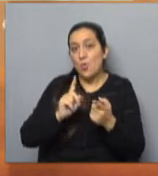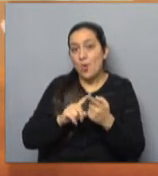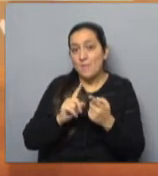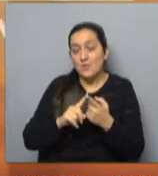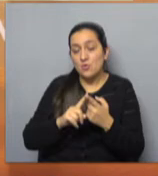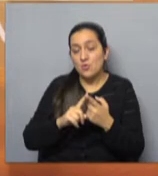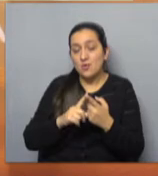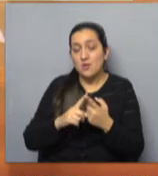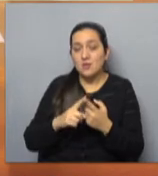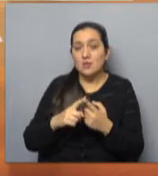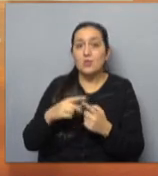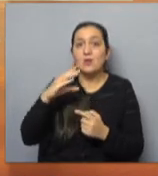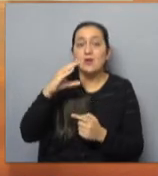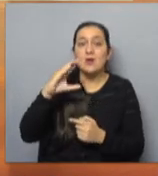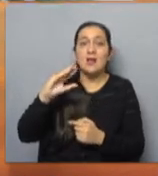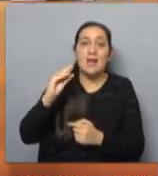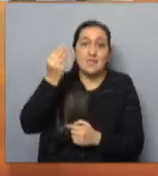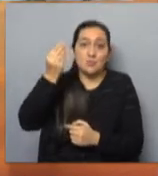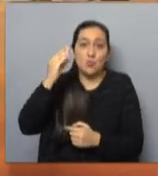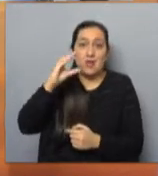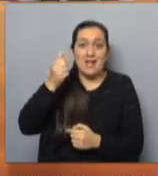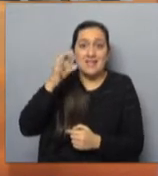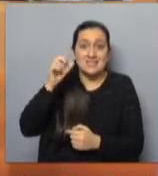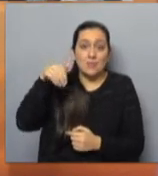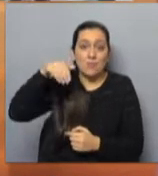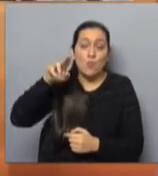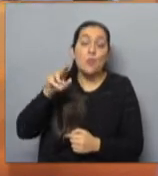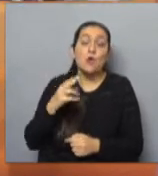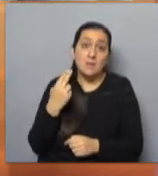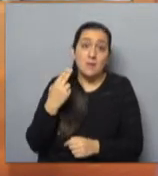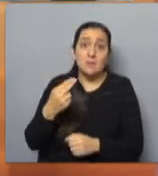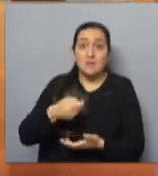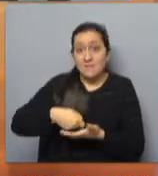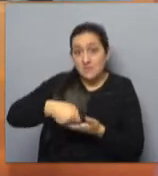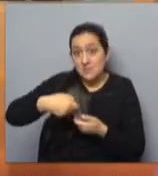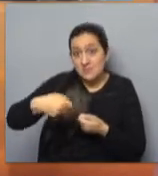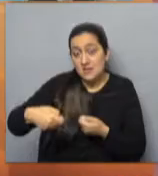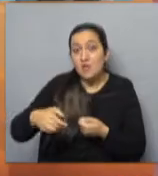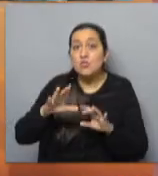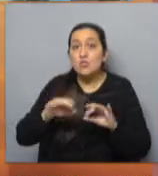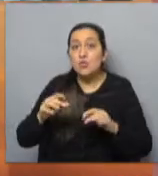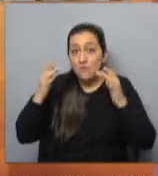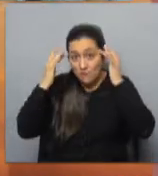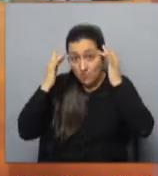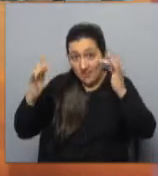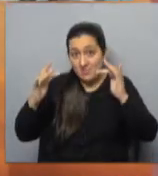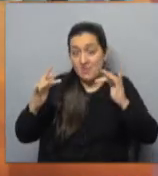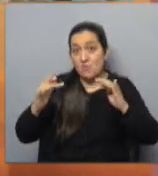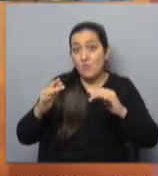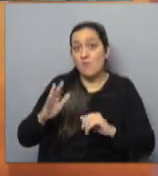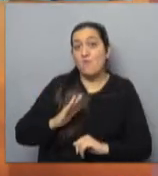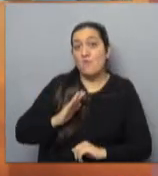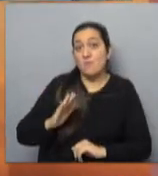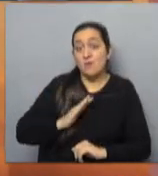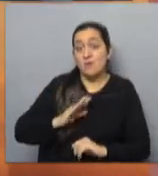unos meses con cas mut que permite financiar todo lo que informativa femenino o sea hoy en día los